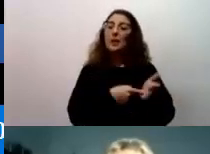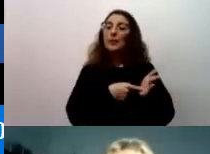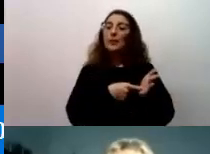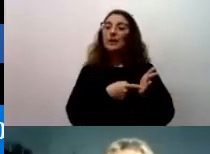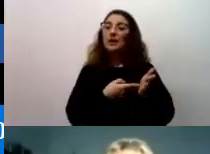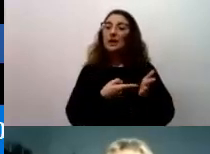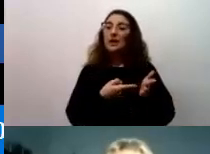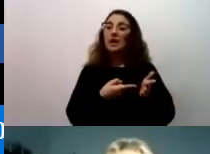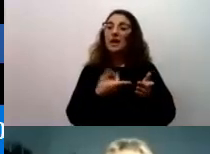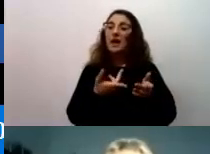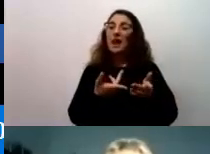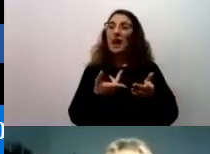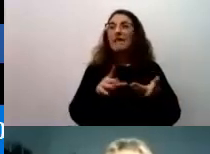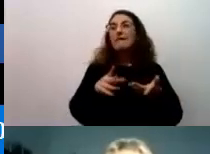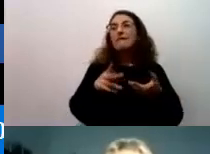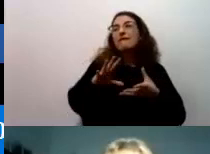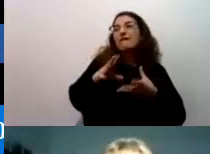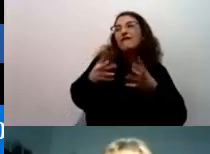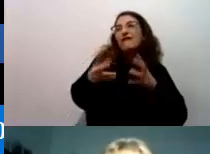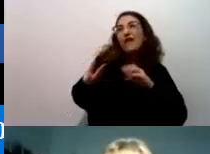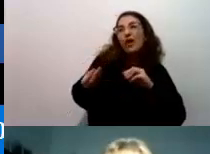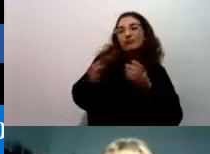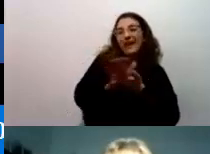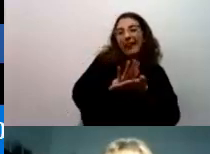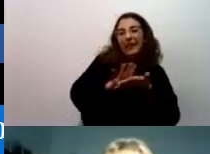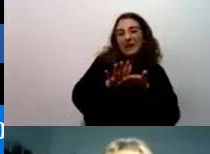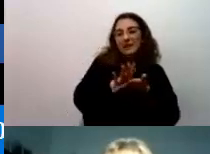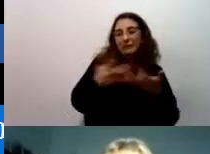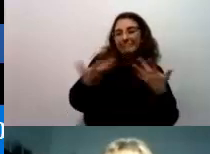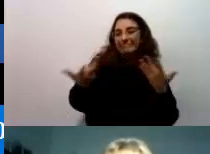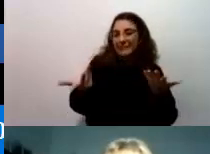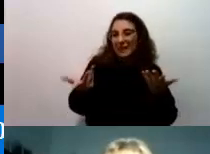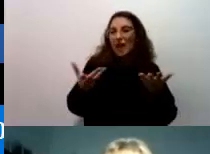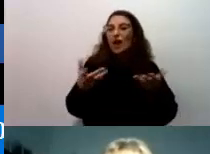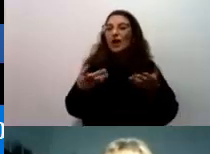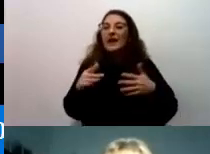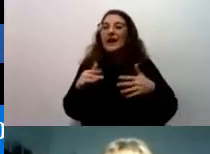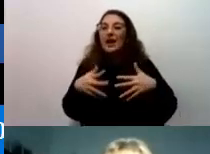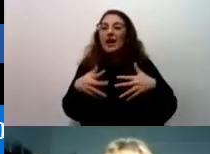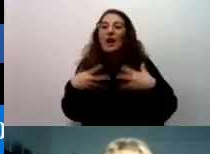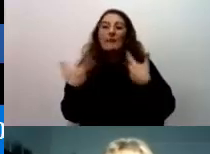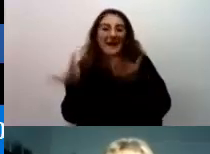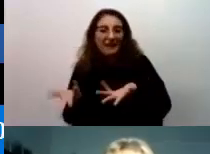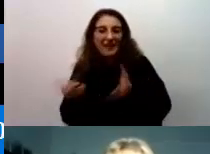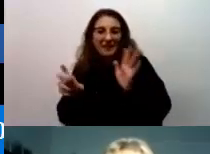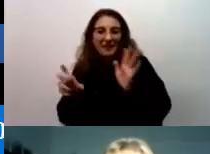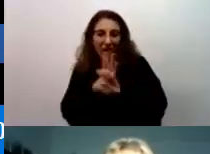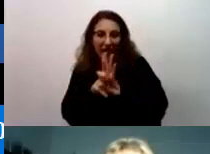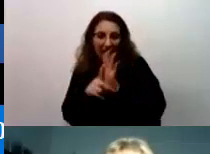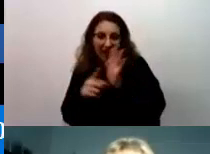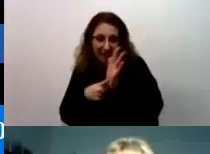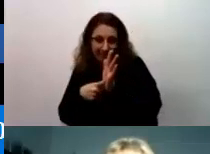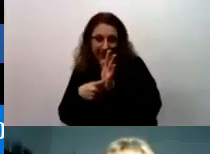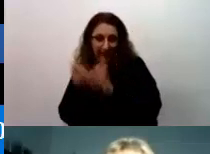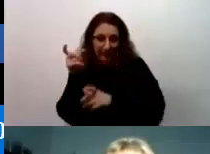conjurar sería con la limitación del beneficio que la ley prevé para las personas con discapacidad.